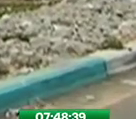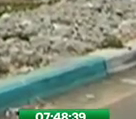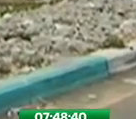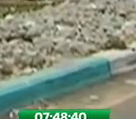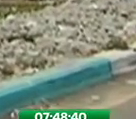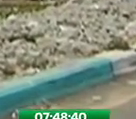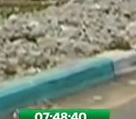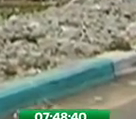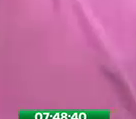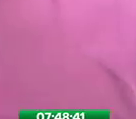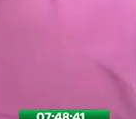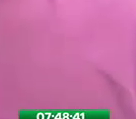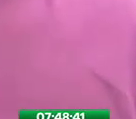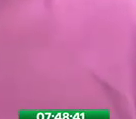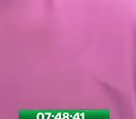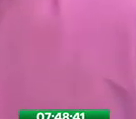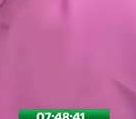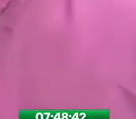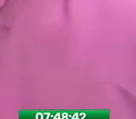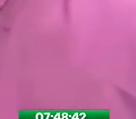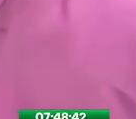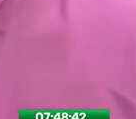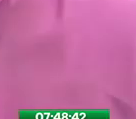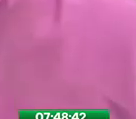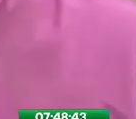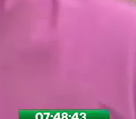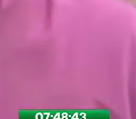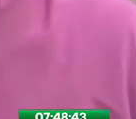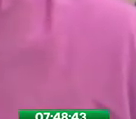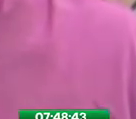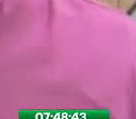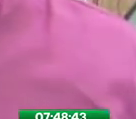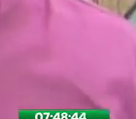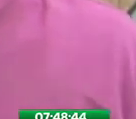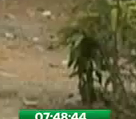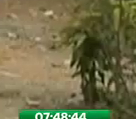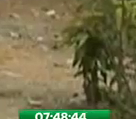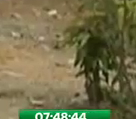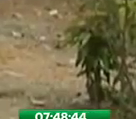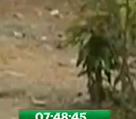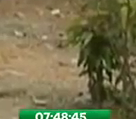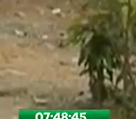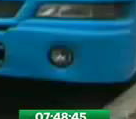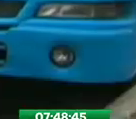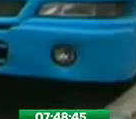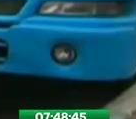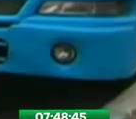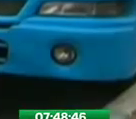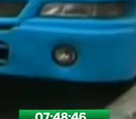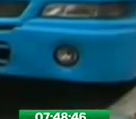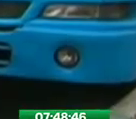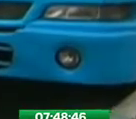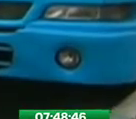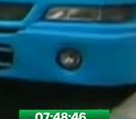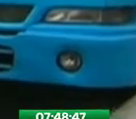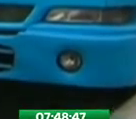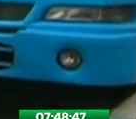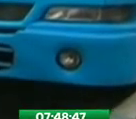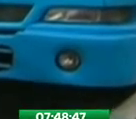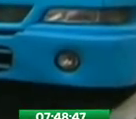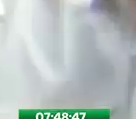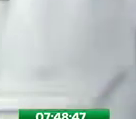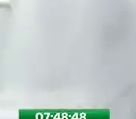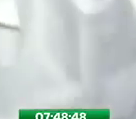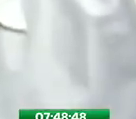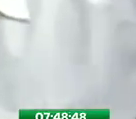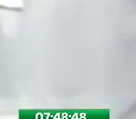a represalias. Lamentablemente las líneas de buses se han ido por la inseguridad que hay. 5 líneas de buses, choferes asesinados, choferes